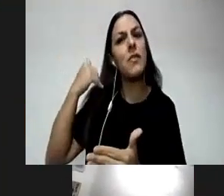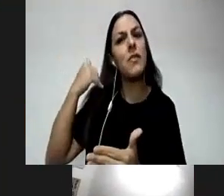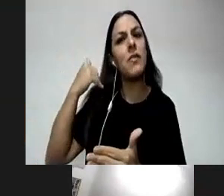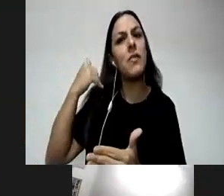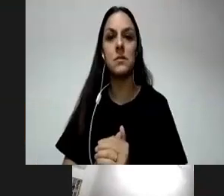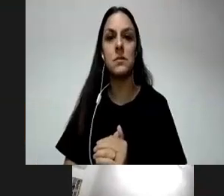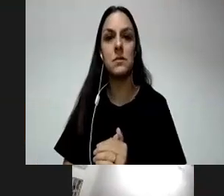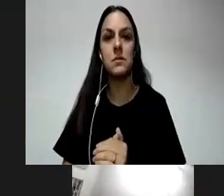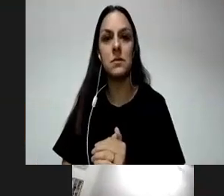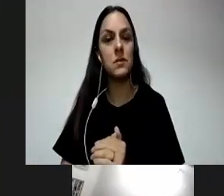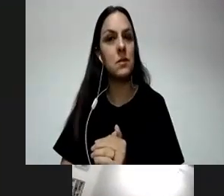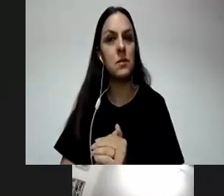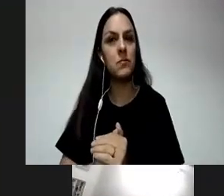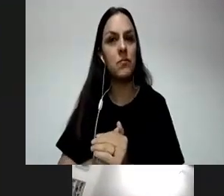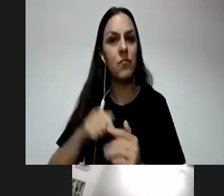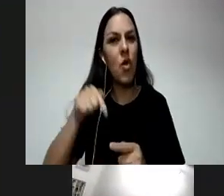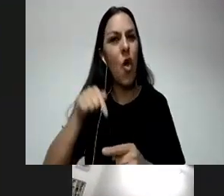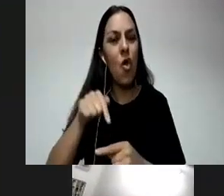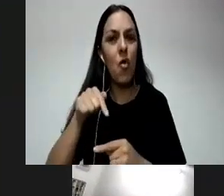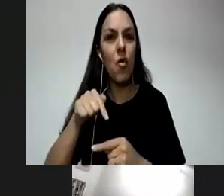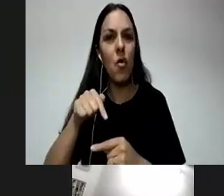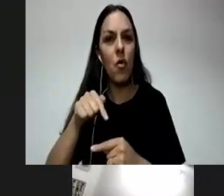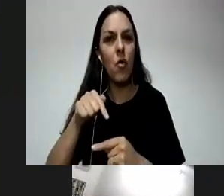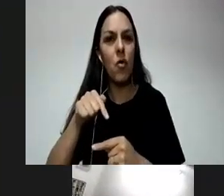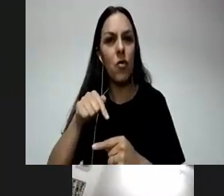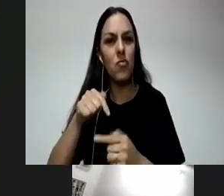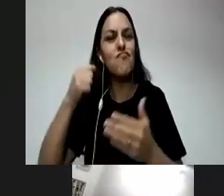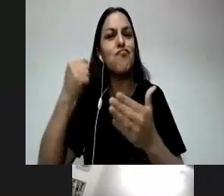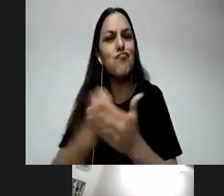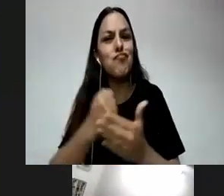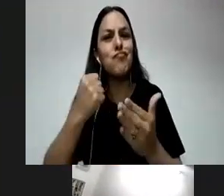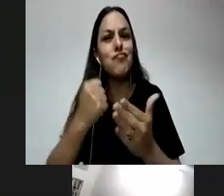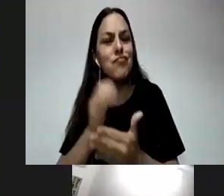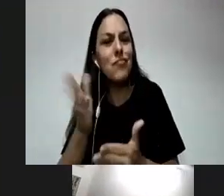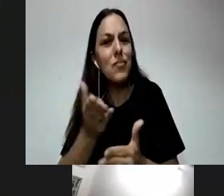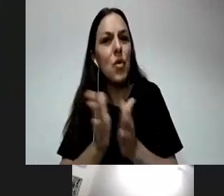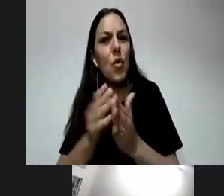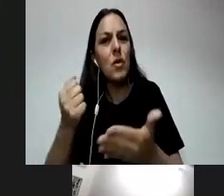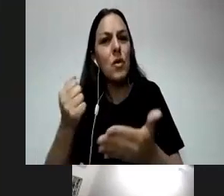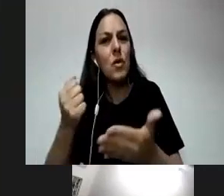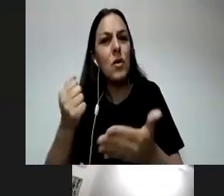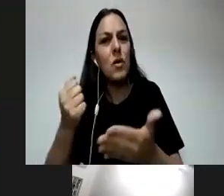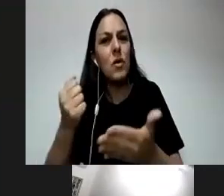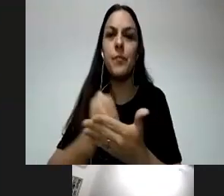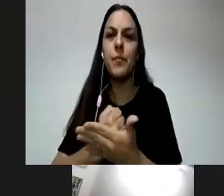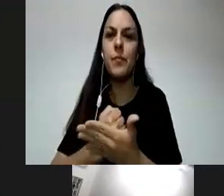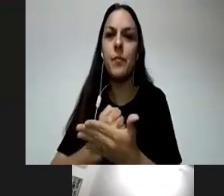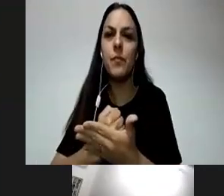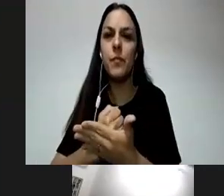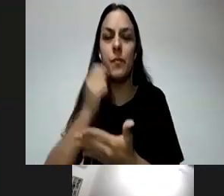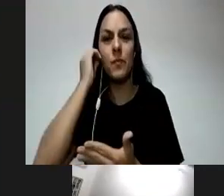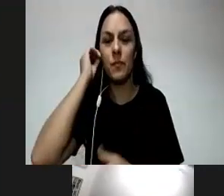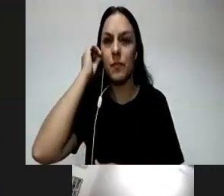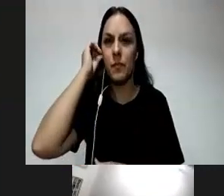que la CIJUSO adquiriera el empuje y un ritmo de actividades como la que hoy puede demostrar.